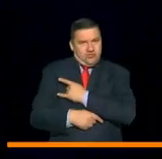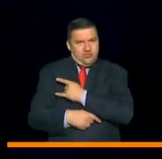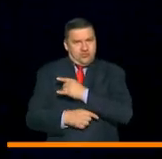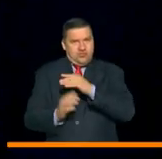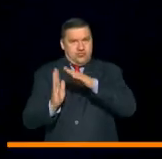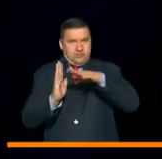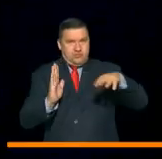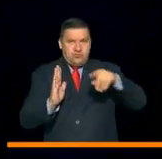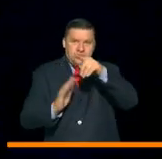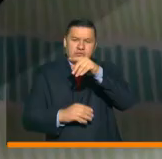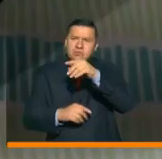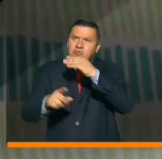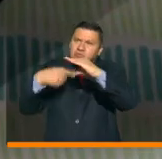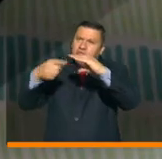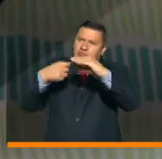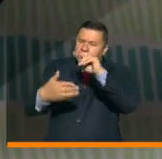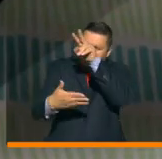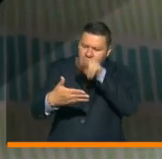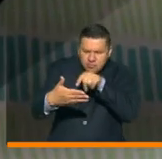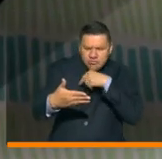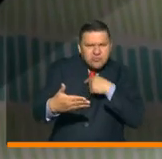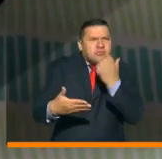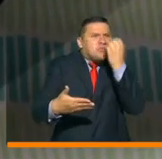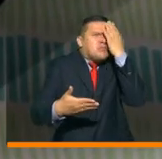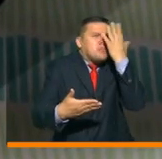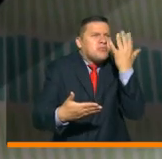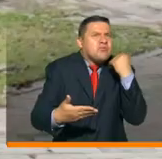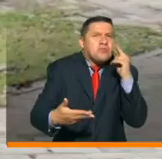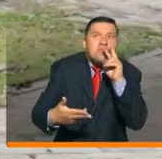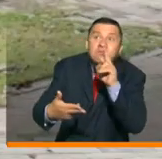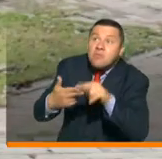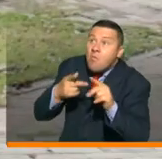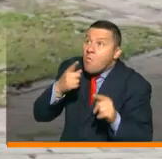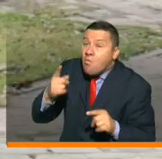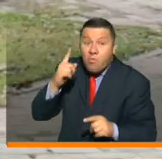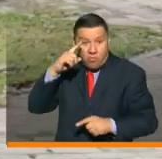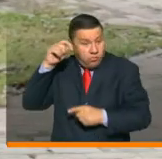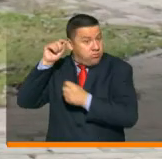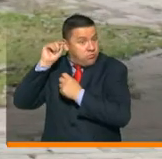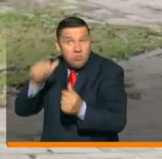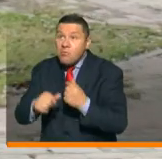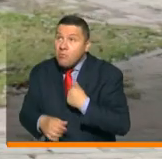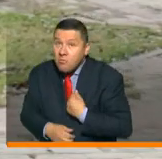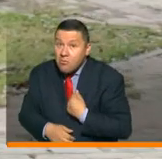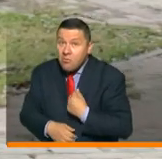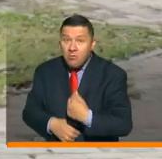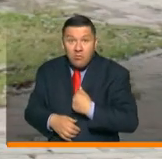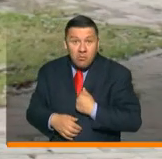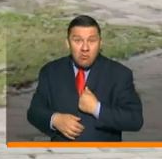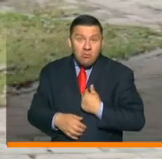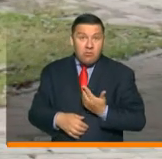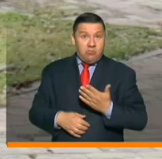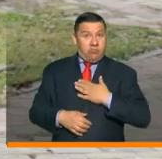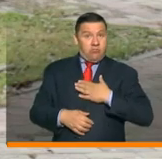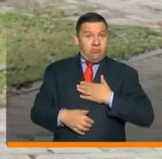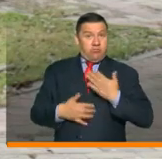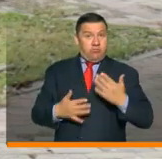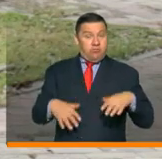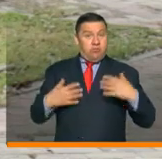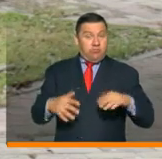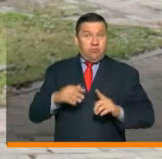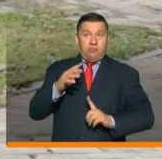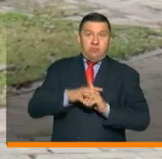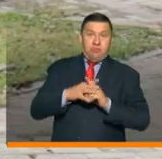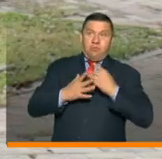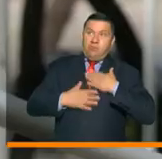del Magdalena. Ahí pues tuve conocimiento que el gobierno nacional y nuestra alma mater había